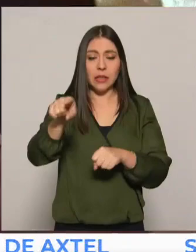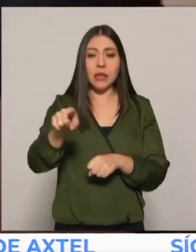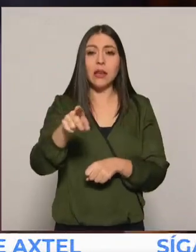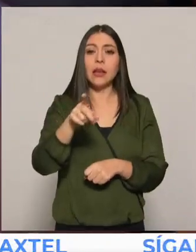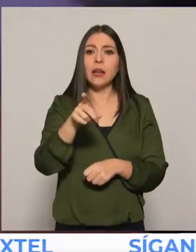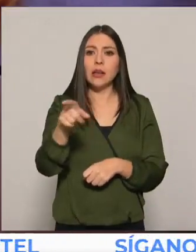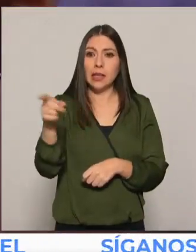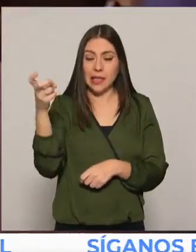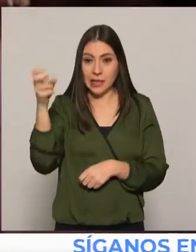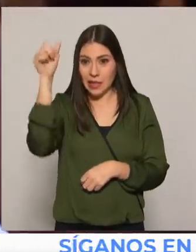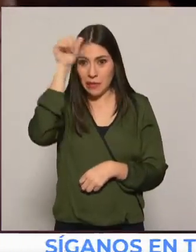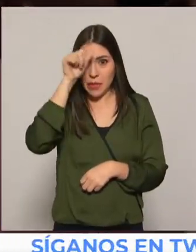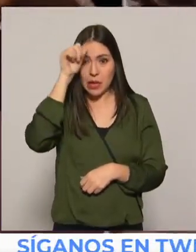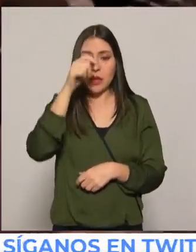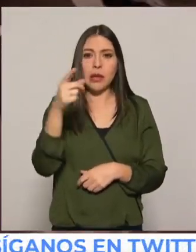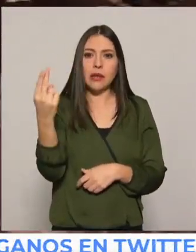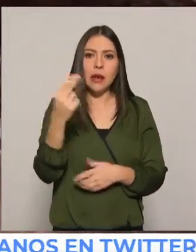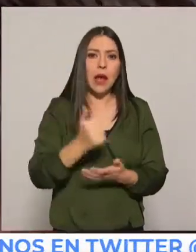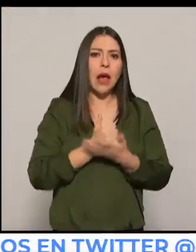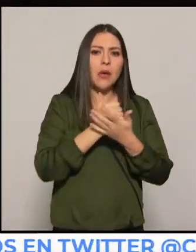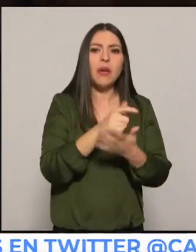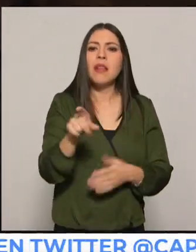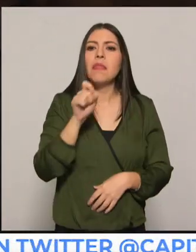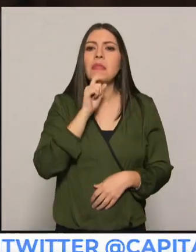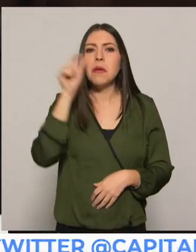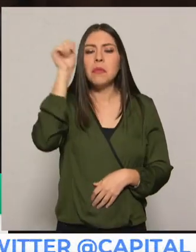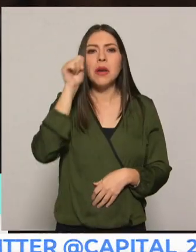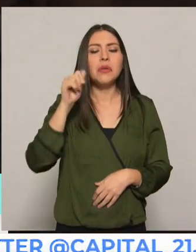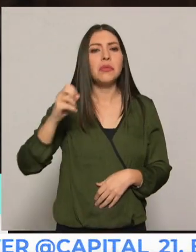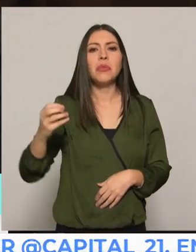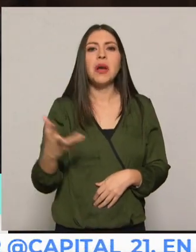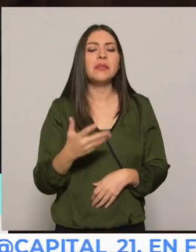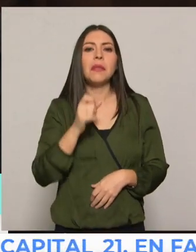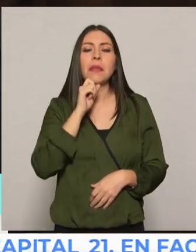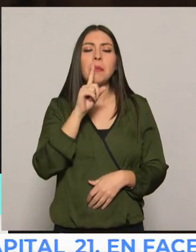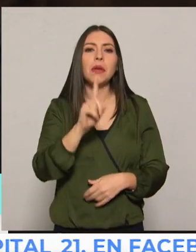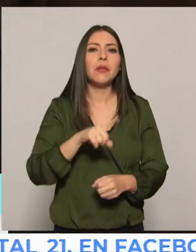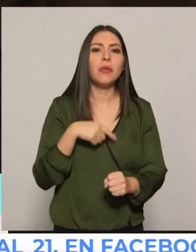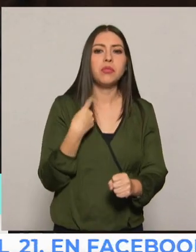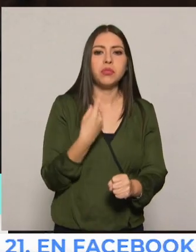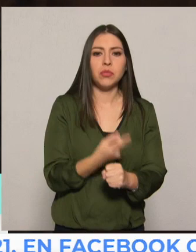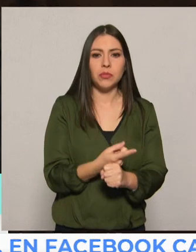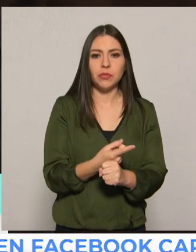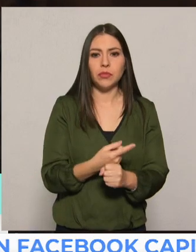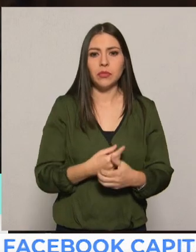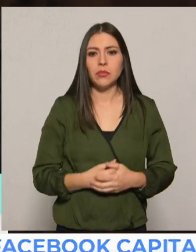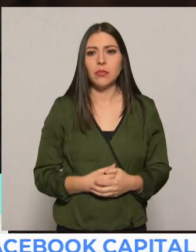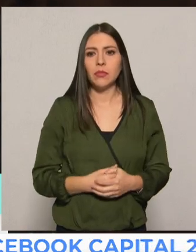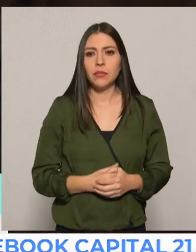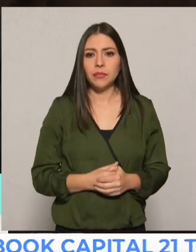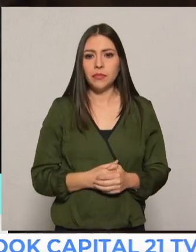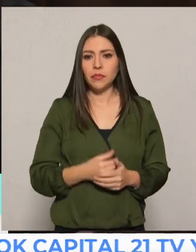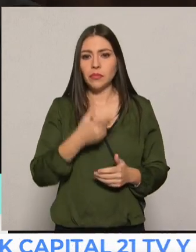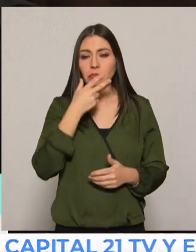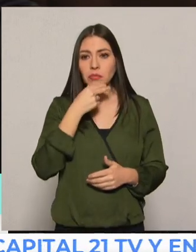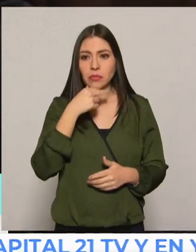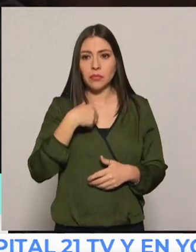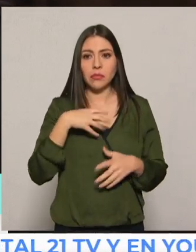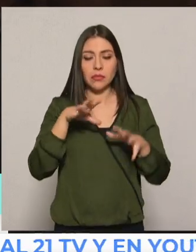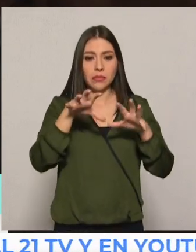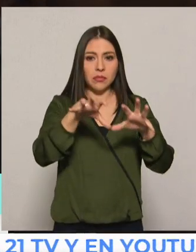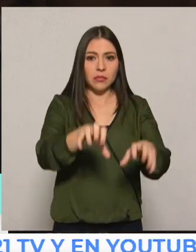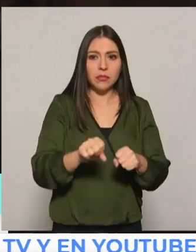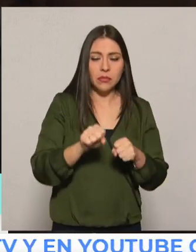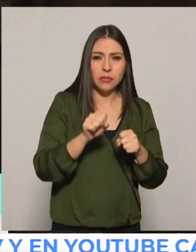ayudarlo, también abusó sexualmente de él. Y lo que hace es detenerse, y en ese momento me toma y me lleva a la orilla de